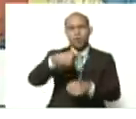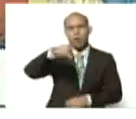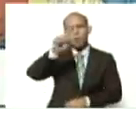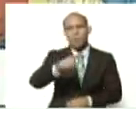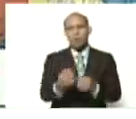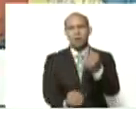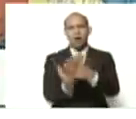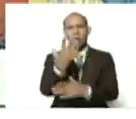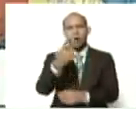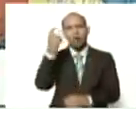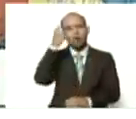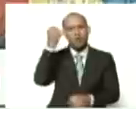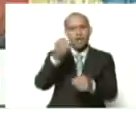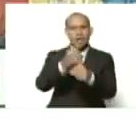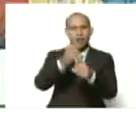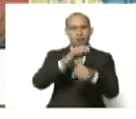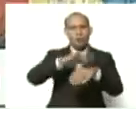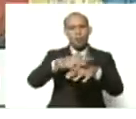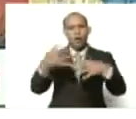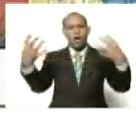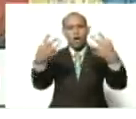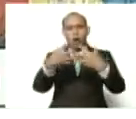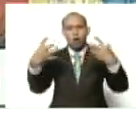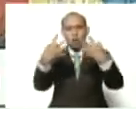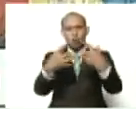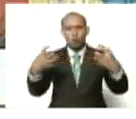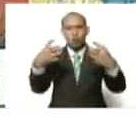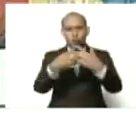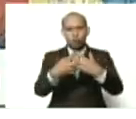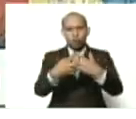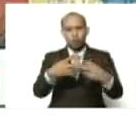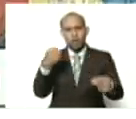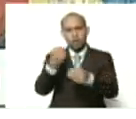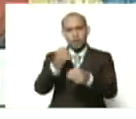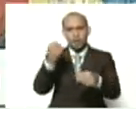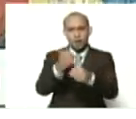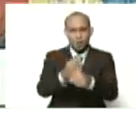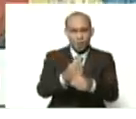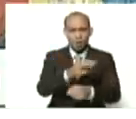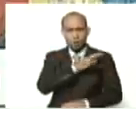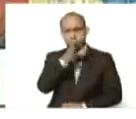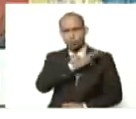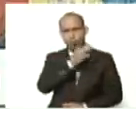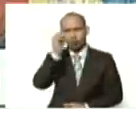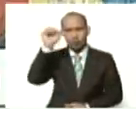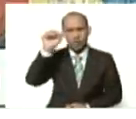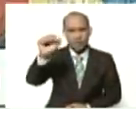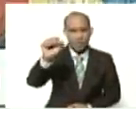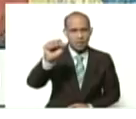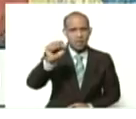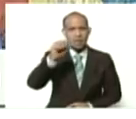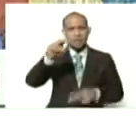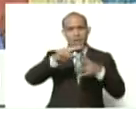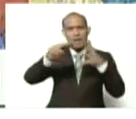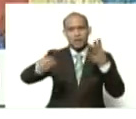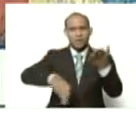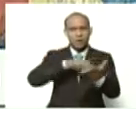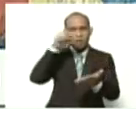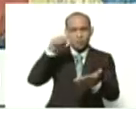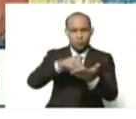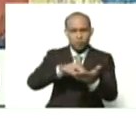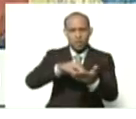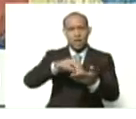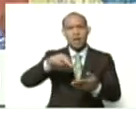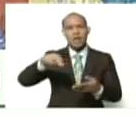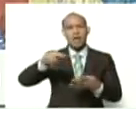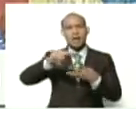es el Día de la Clase Obrera por la lucha de la clase obrera socialista a nivel mundial, a nivel